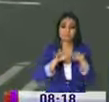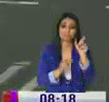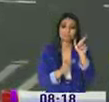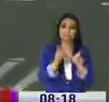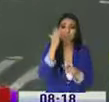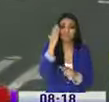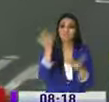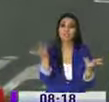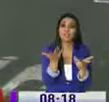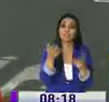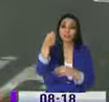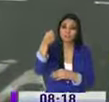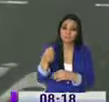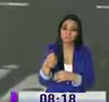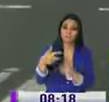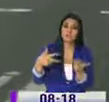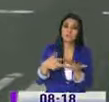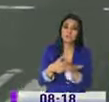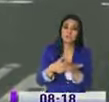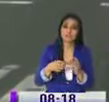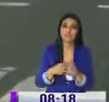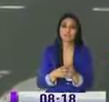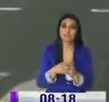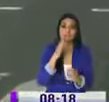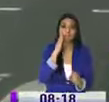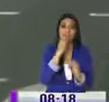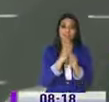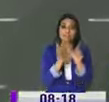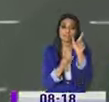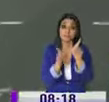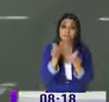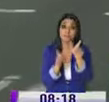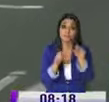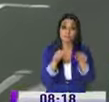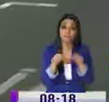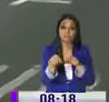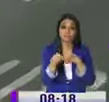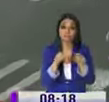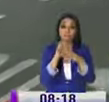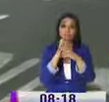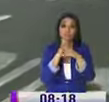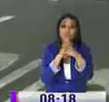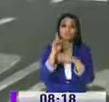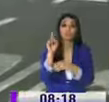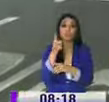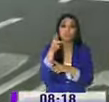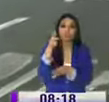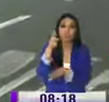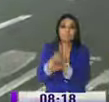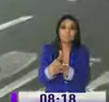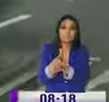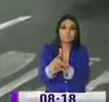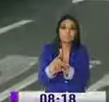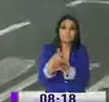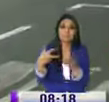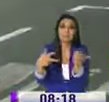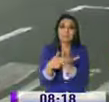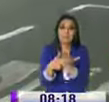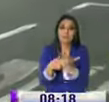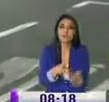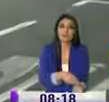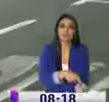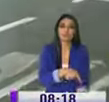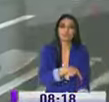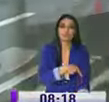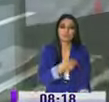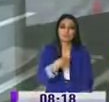dónde están ubicar las paradas el objetivo es que los señores transportistas únicamente paren en estas paradas se acostumbren a ello